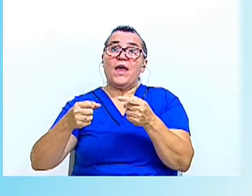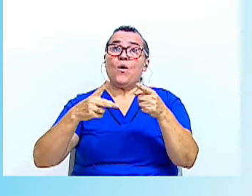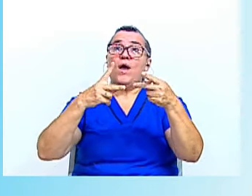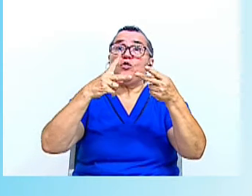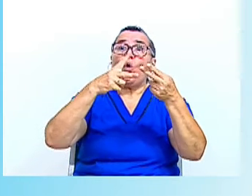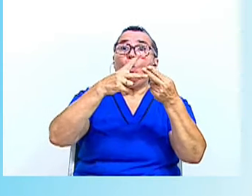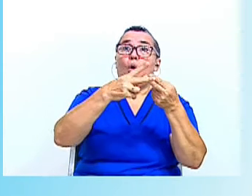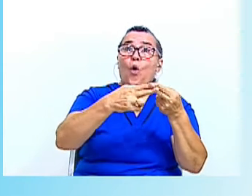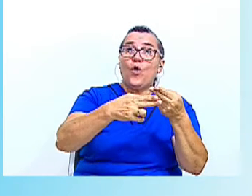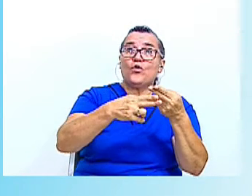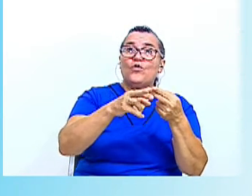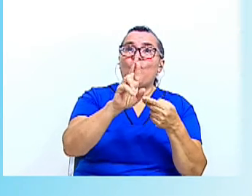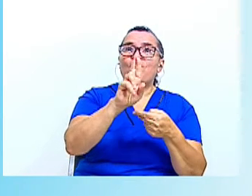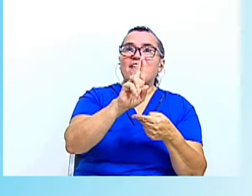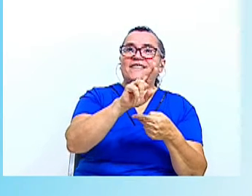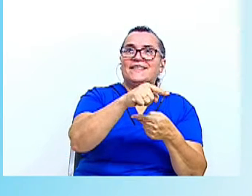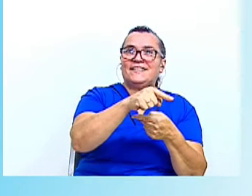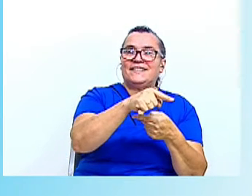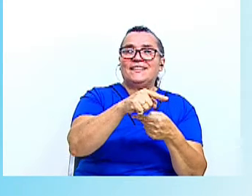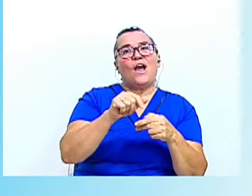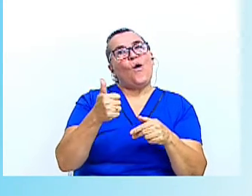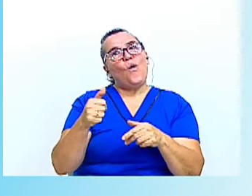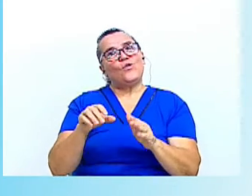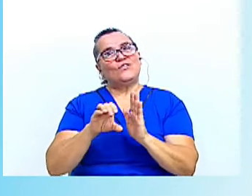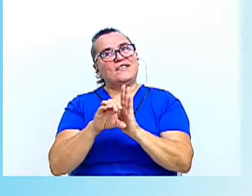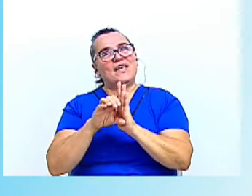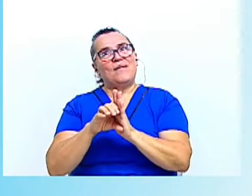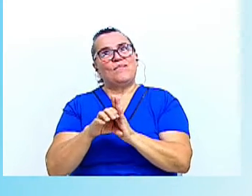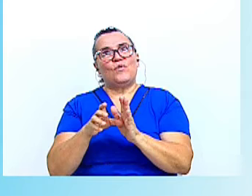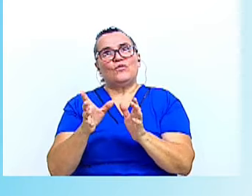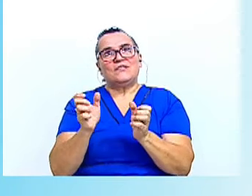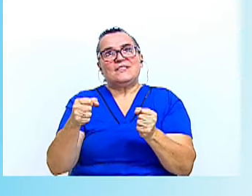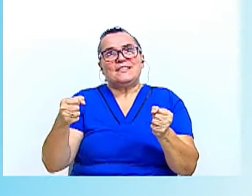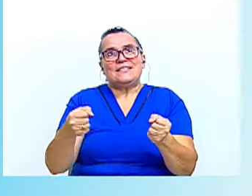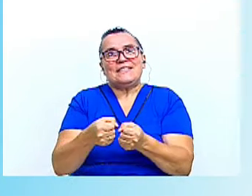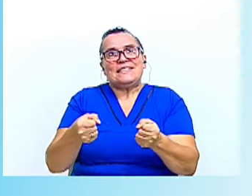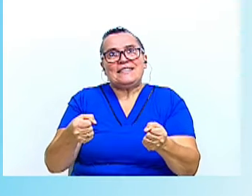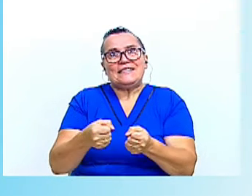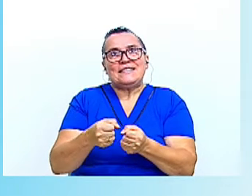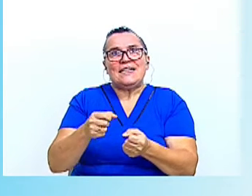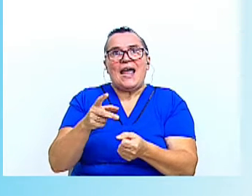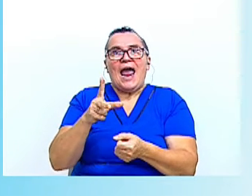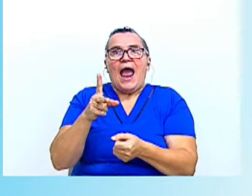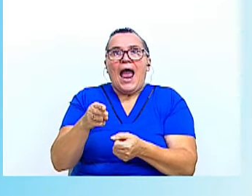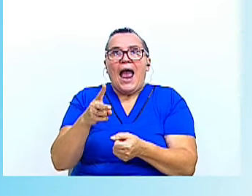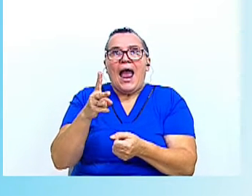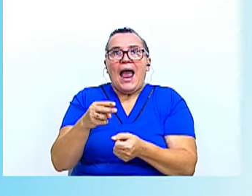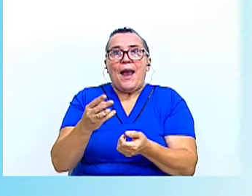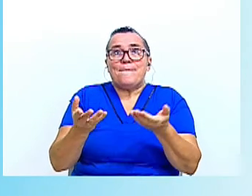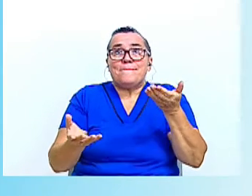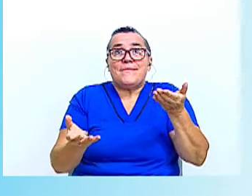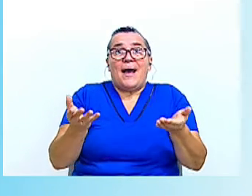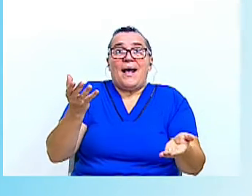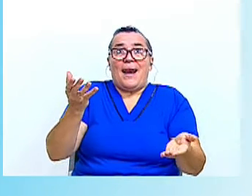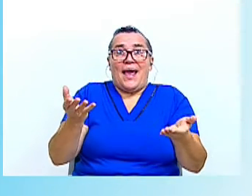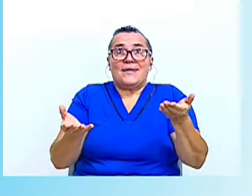el papel. Otros ejemplos pueden ser las tenazas, los alicates, las